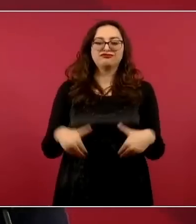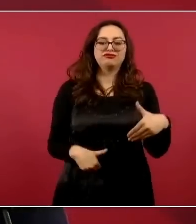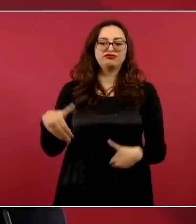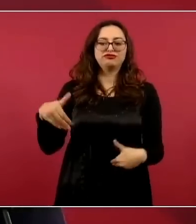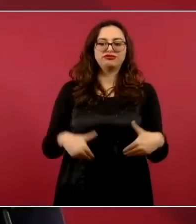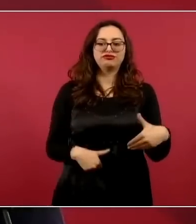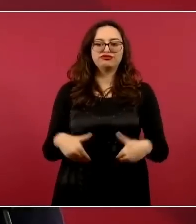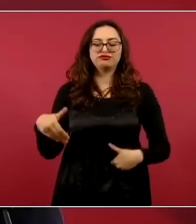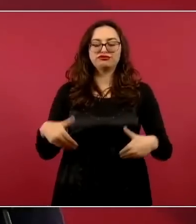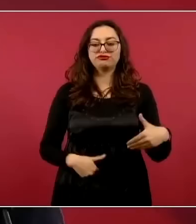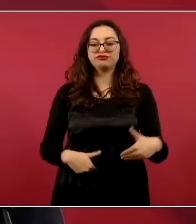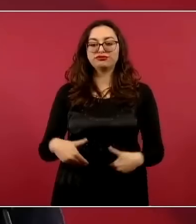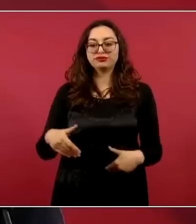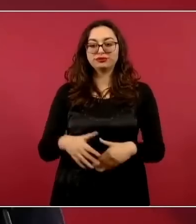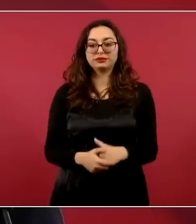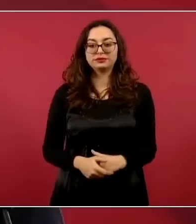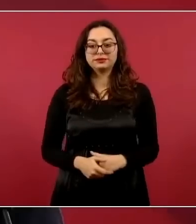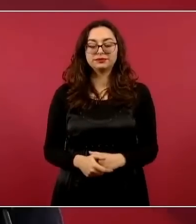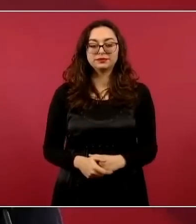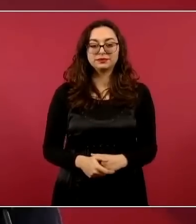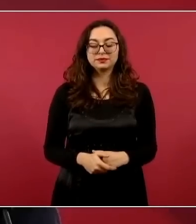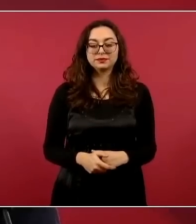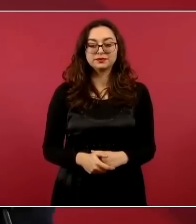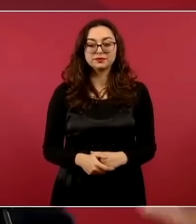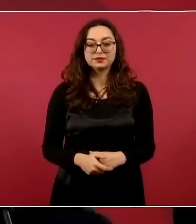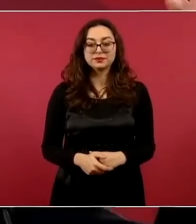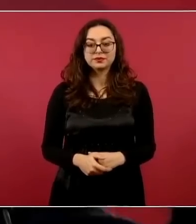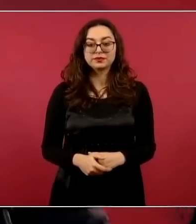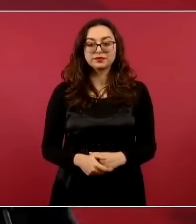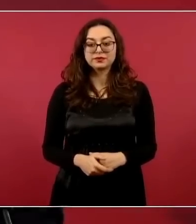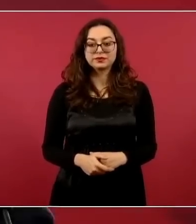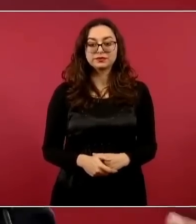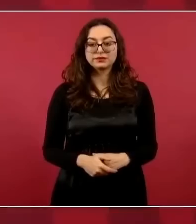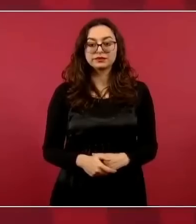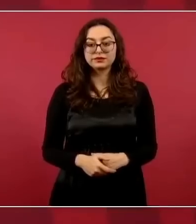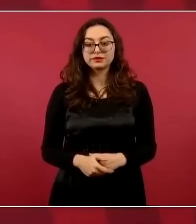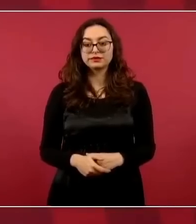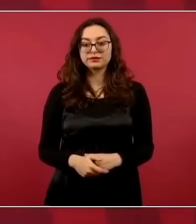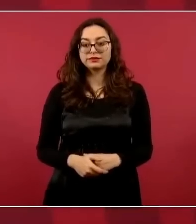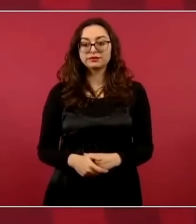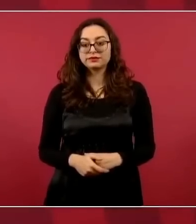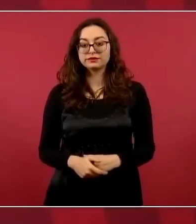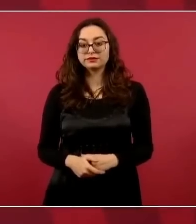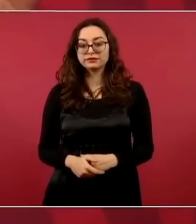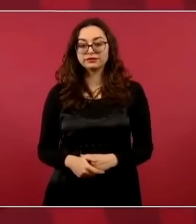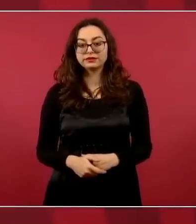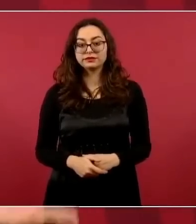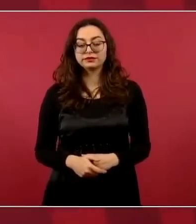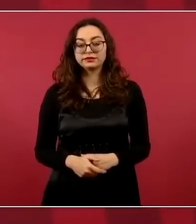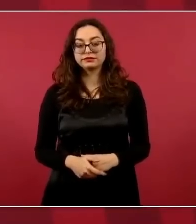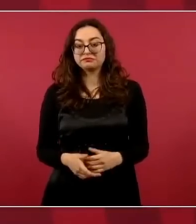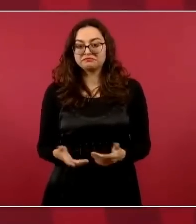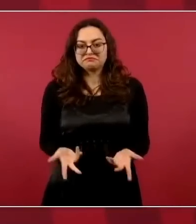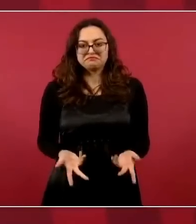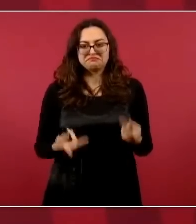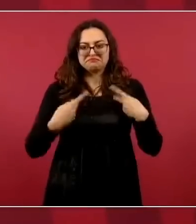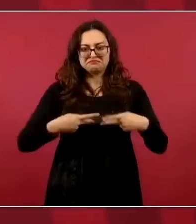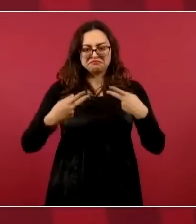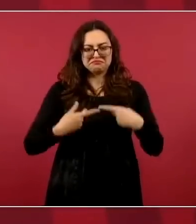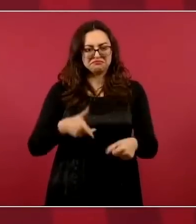Pero No es nada personal.